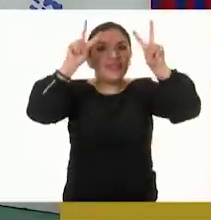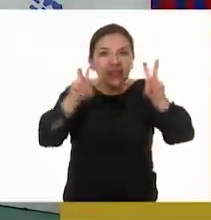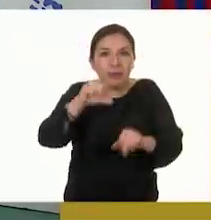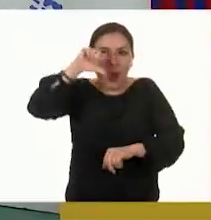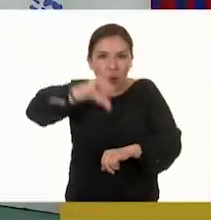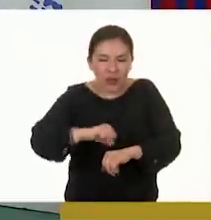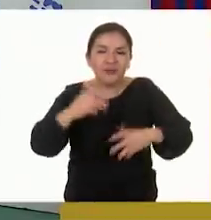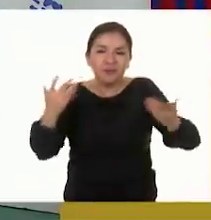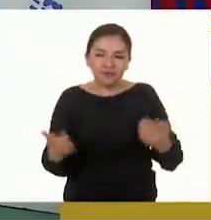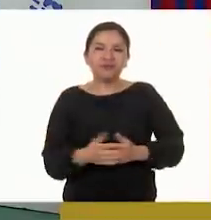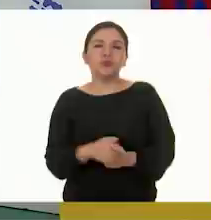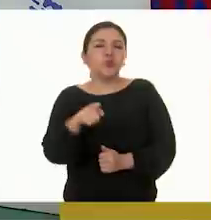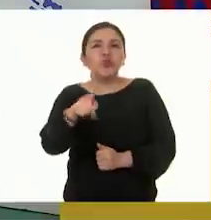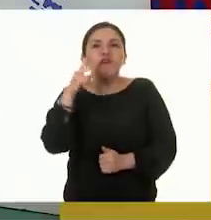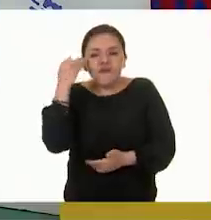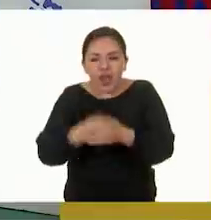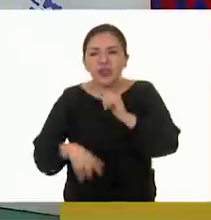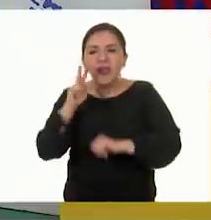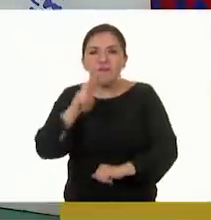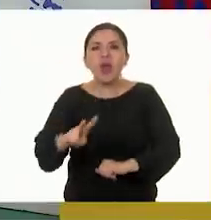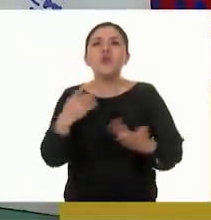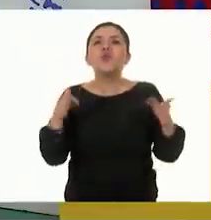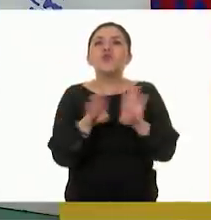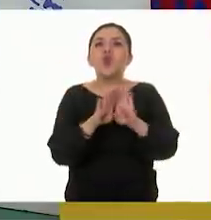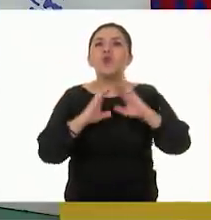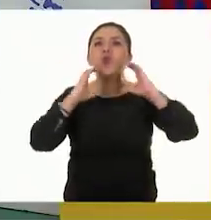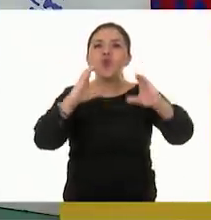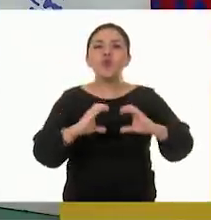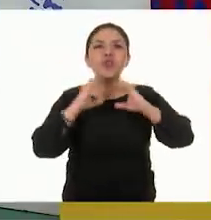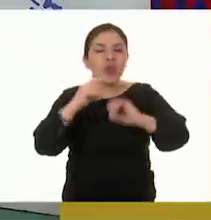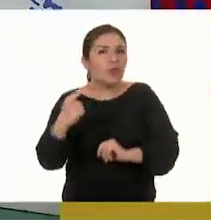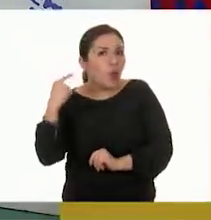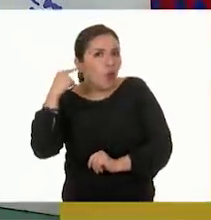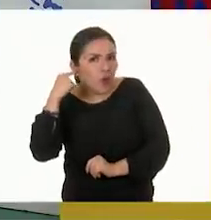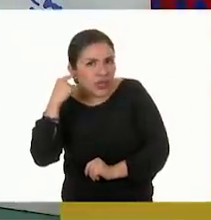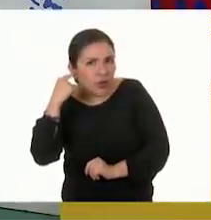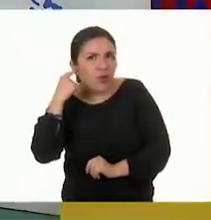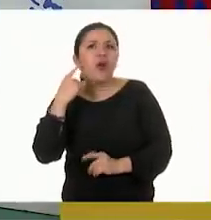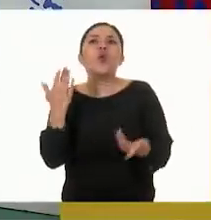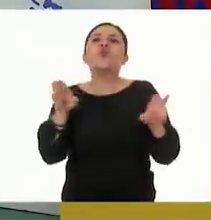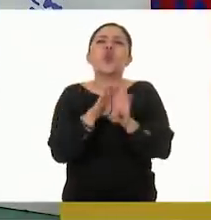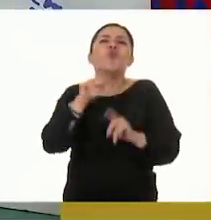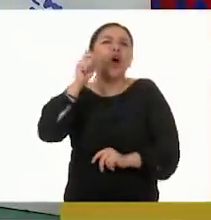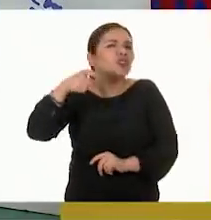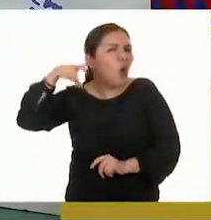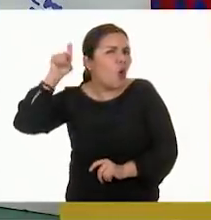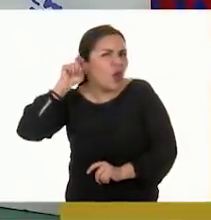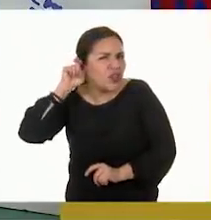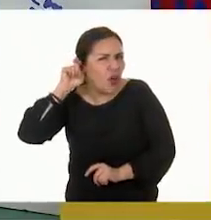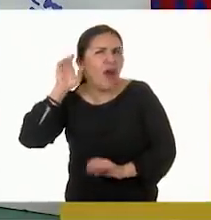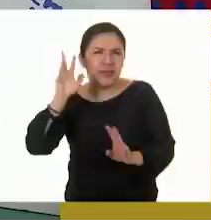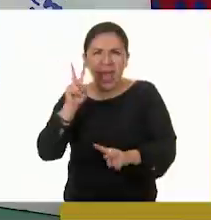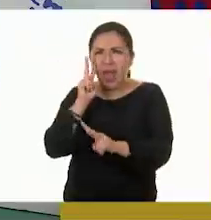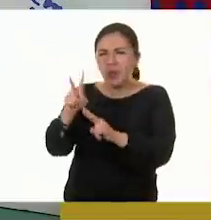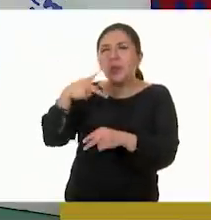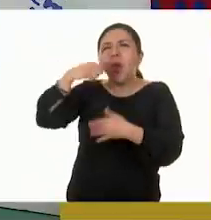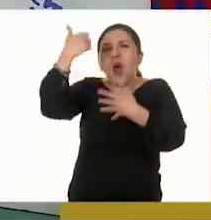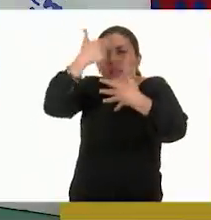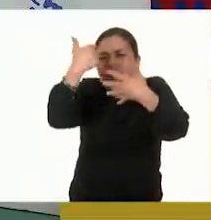Pero no hemos visto cómo cuidarlos, cómo es un oído. Hicimos un modelo, pero no vimos cada una de las